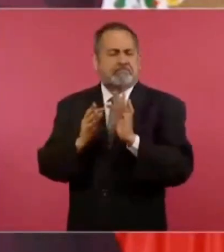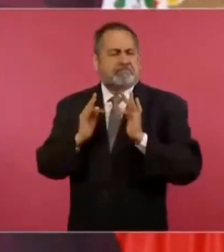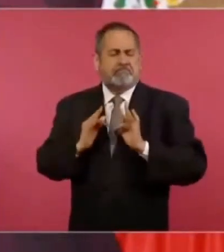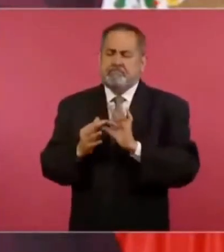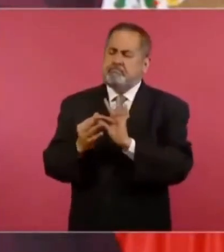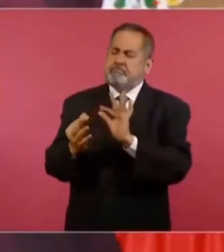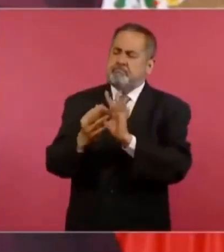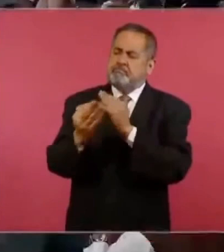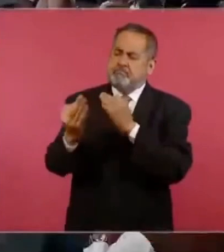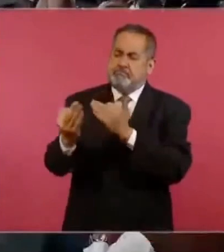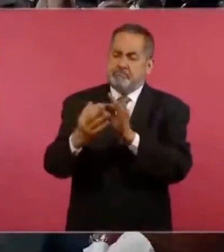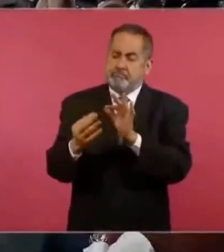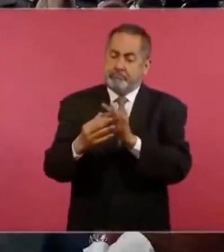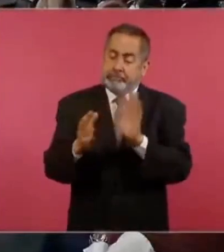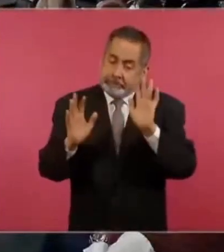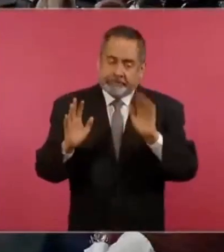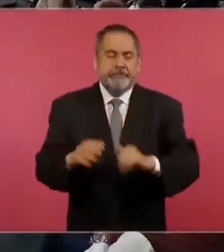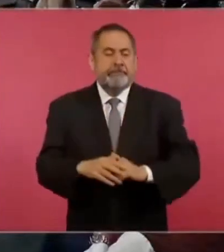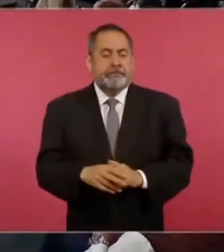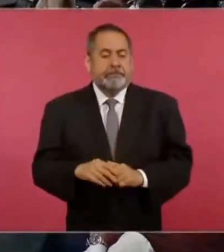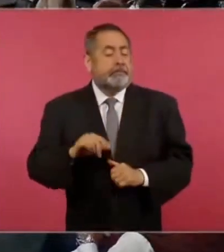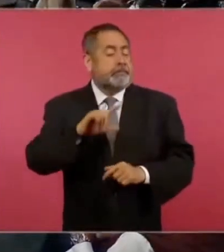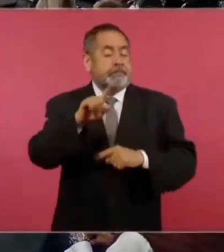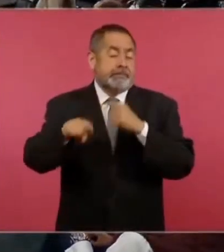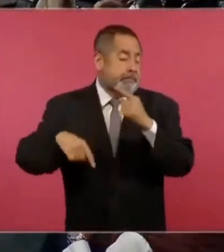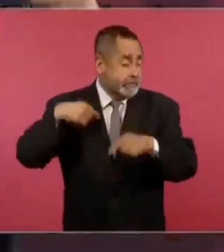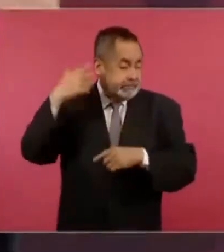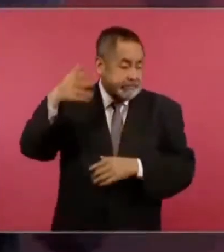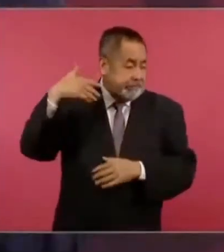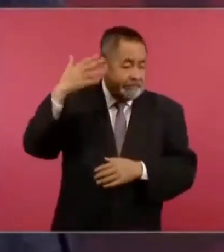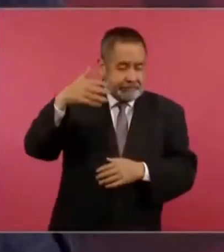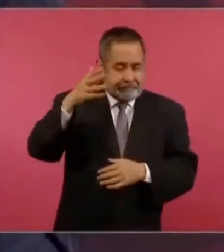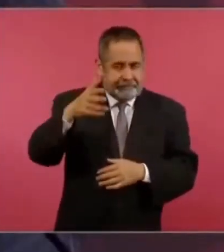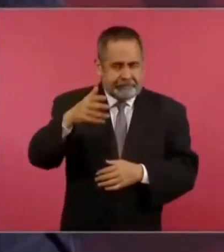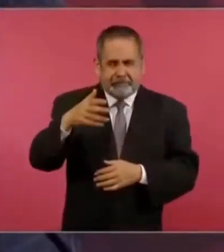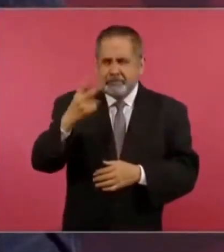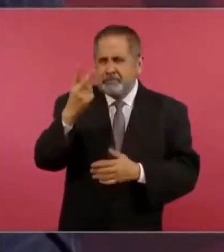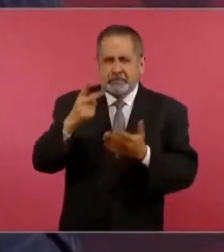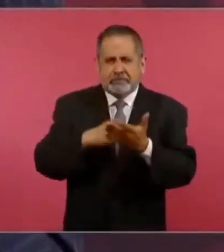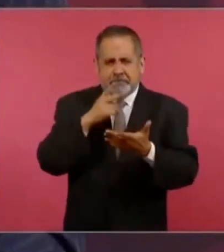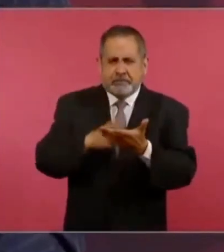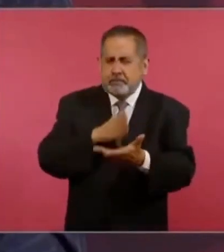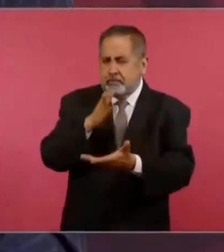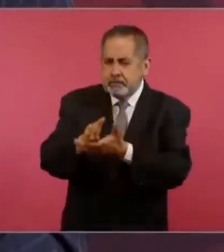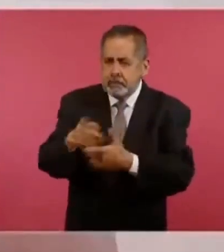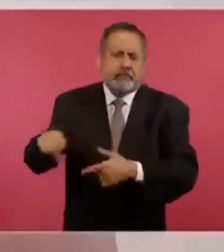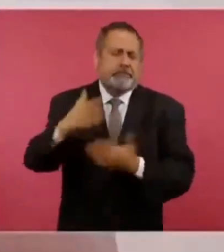Y ya después volví a ir, creo que como dos veces, ya muy bien,